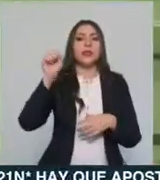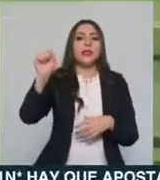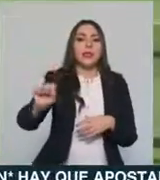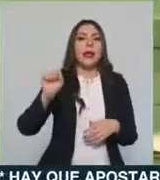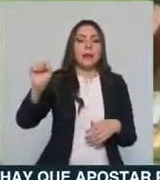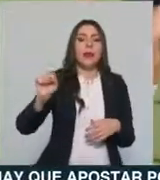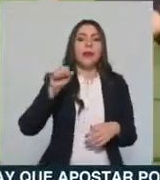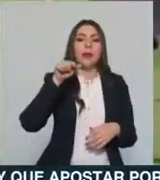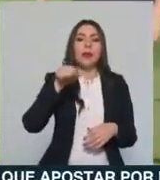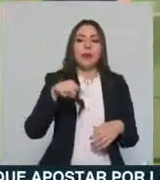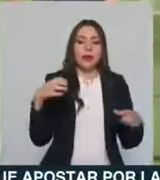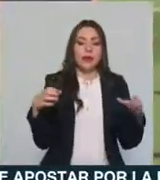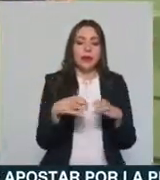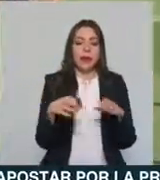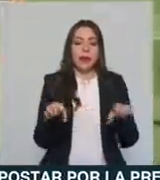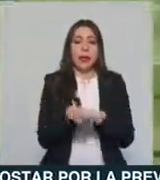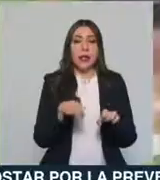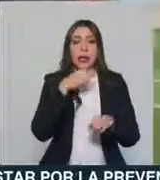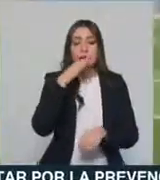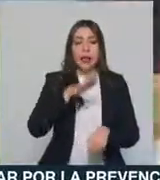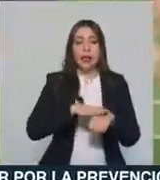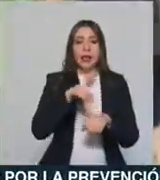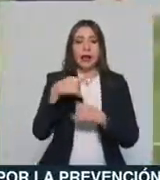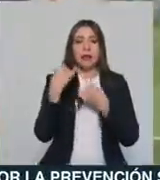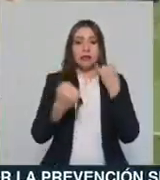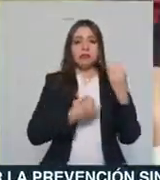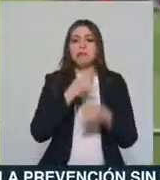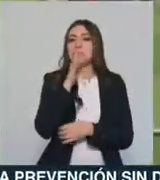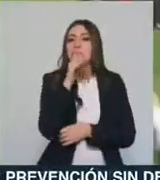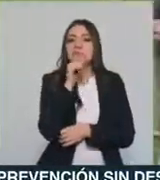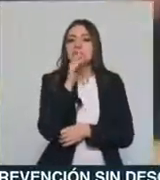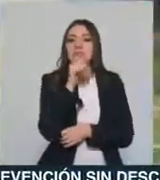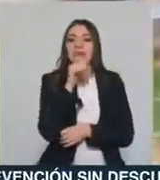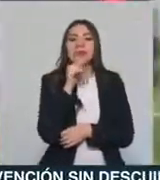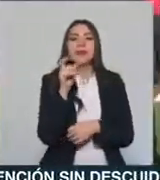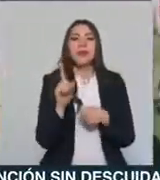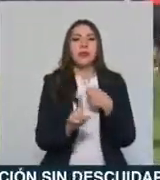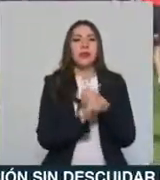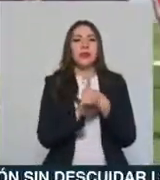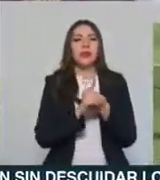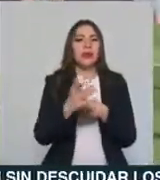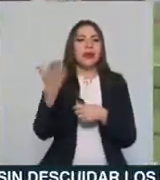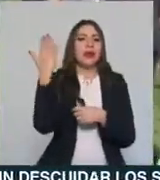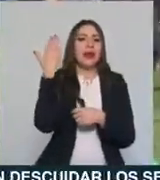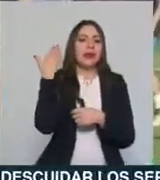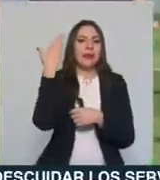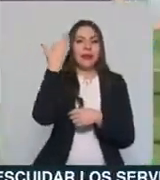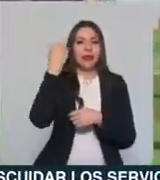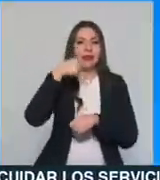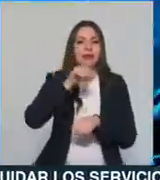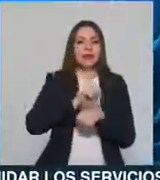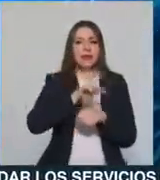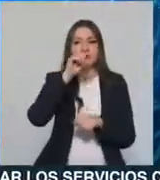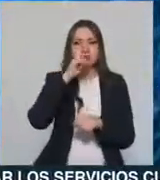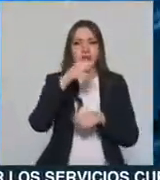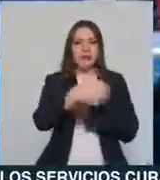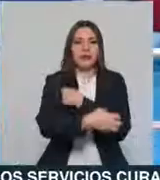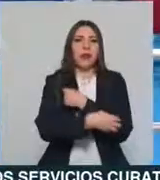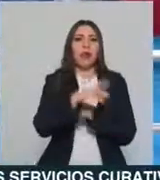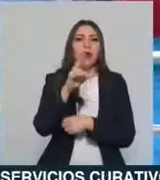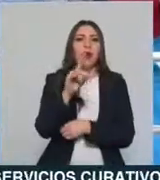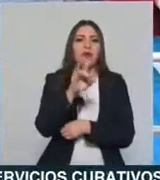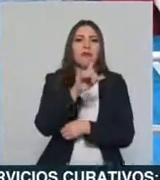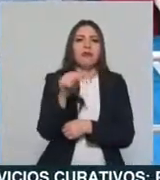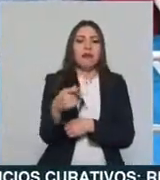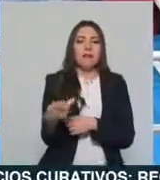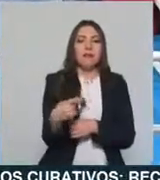del conjunto catalán han informado que el guardameta no ha podido recuperarse de problemas que presentó en semanas anteriores en la rodilla derecha. El